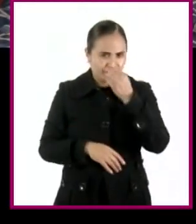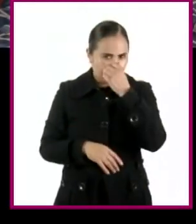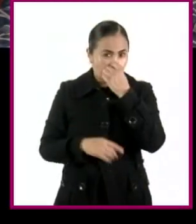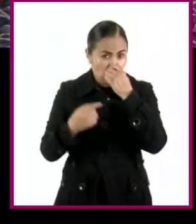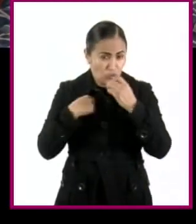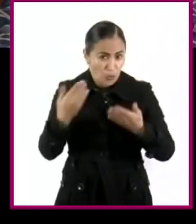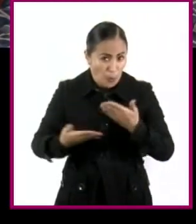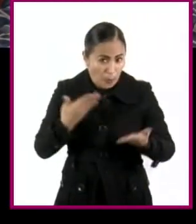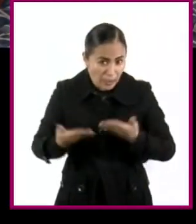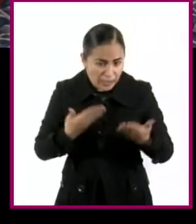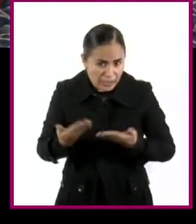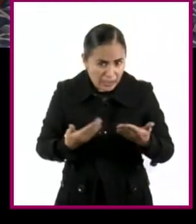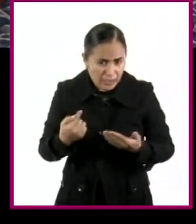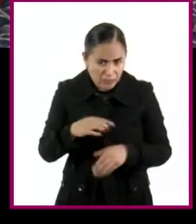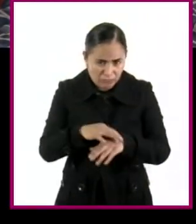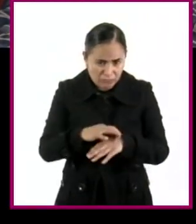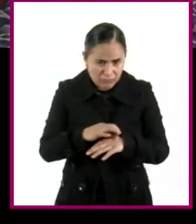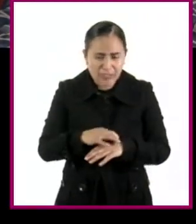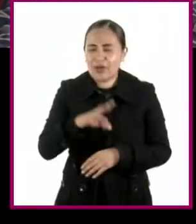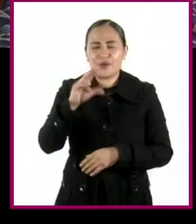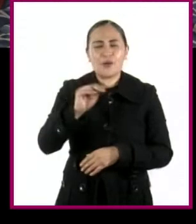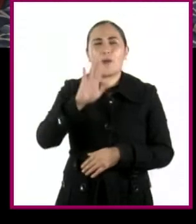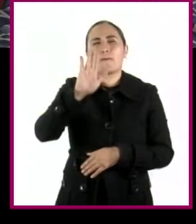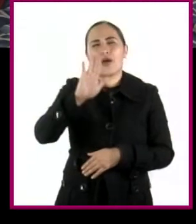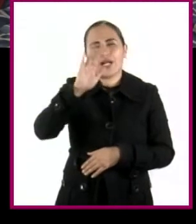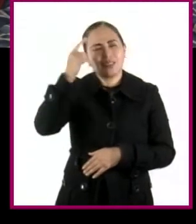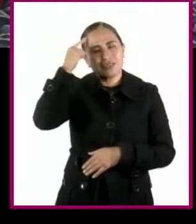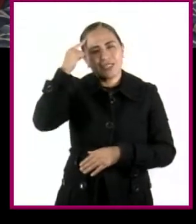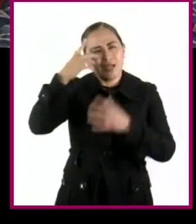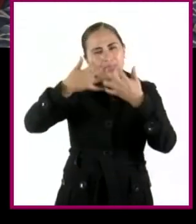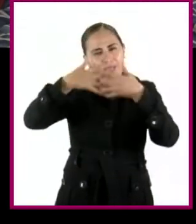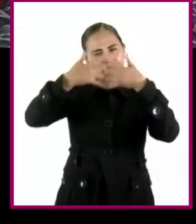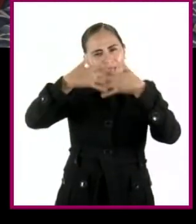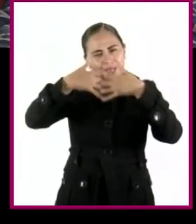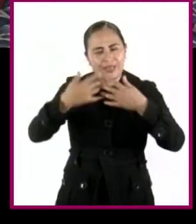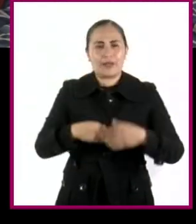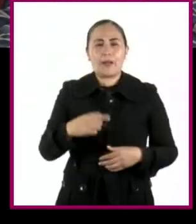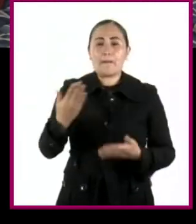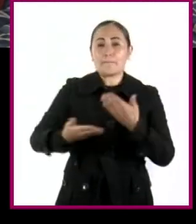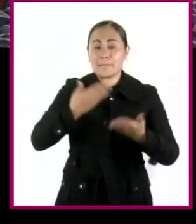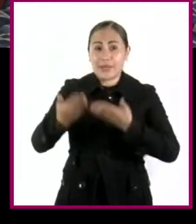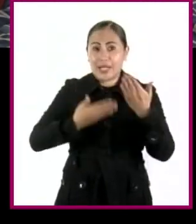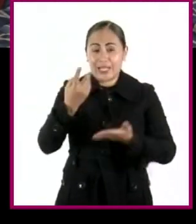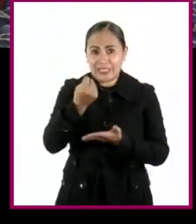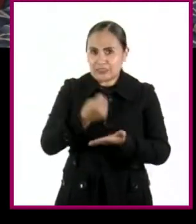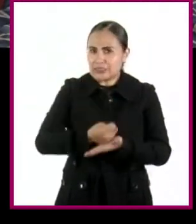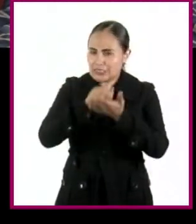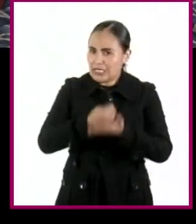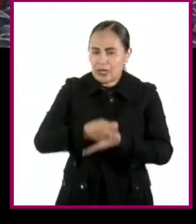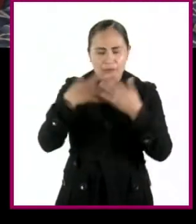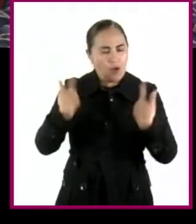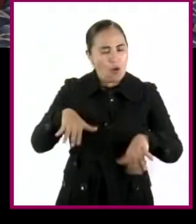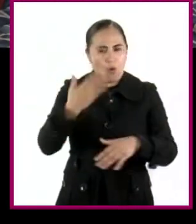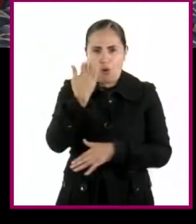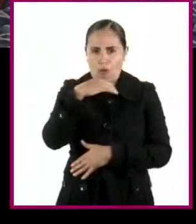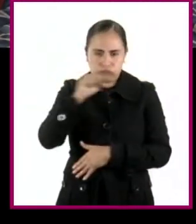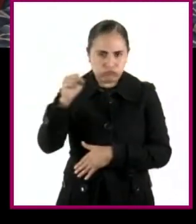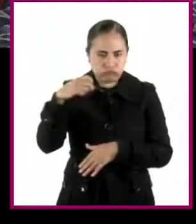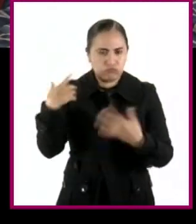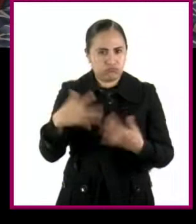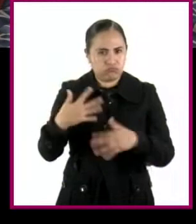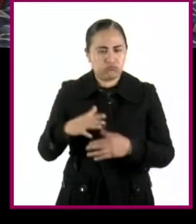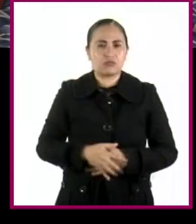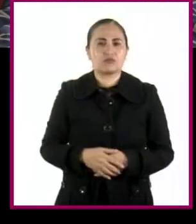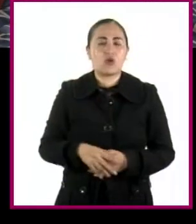bailé? No, pero como si lo hicieras. Sabemos que bailar es una terapia cañona, muy eficaz. Es una